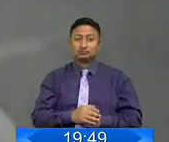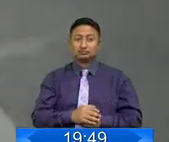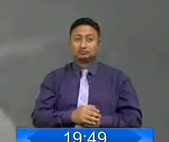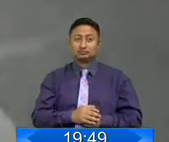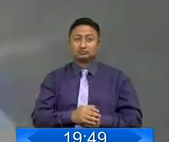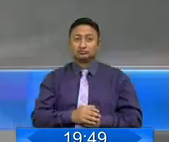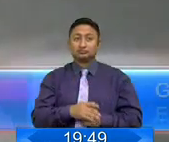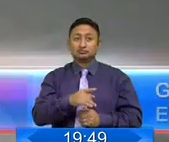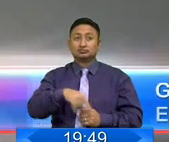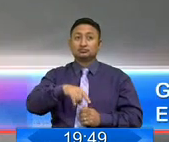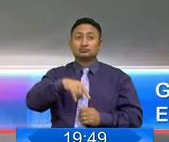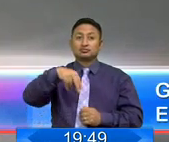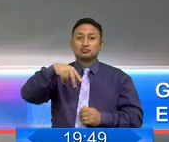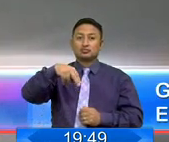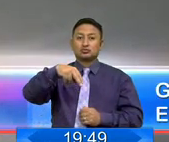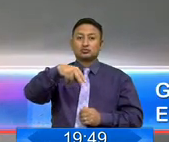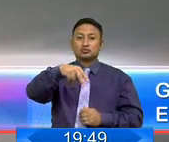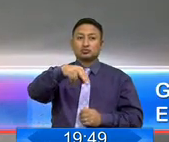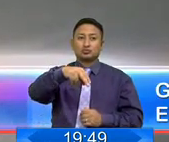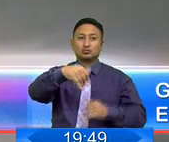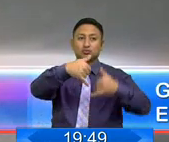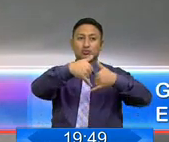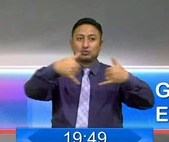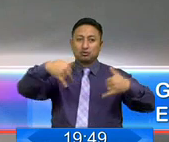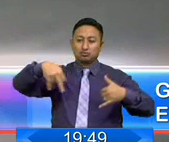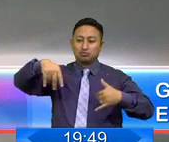Caminaron por el exterior del local comercial.